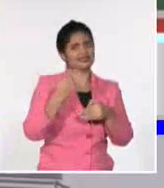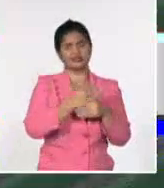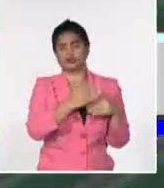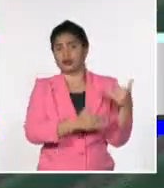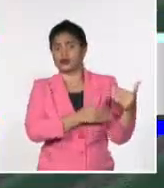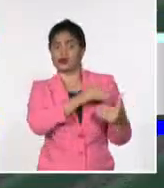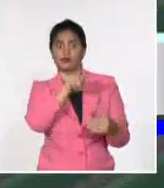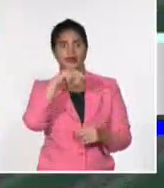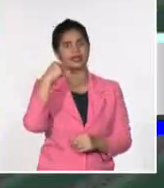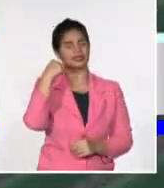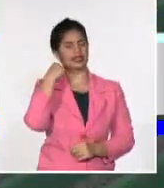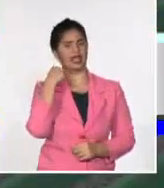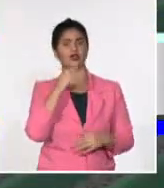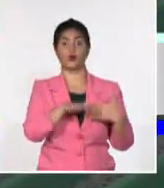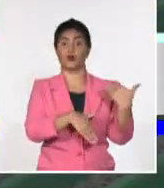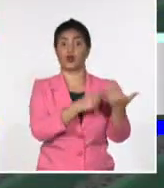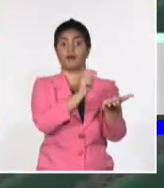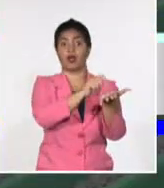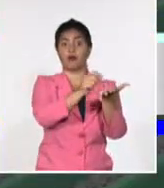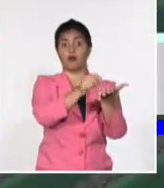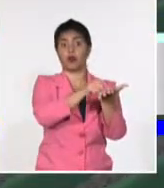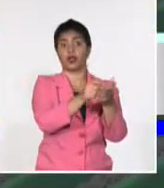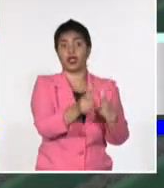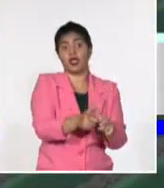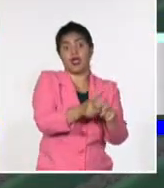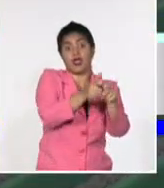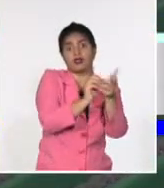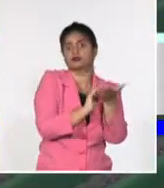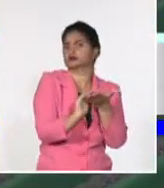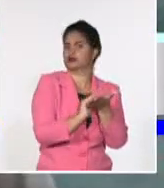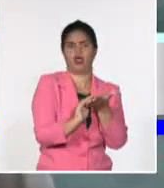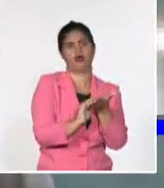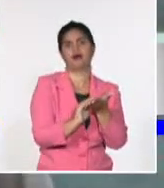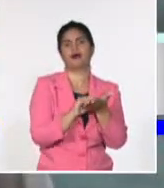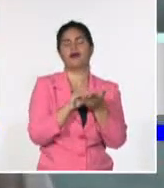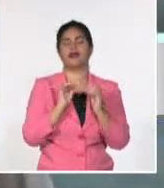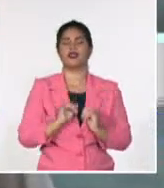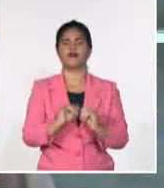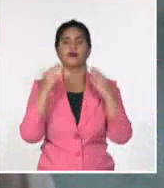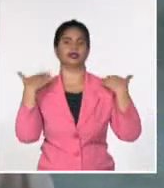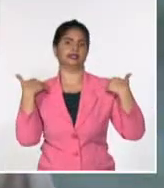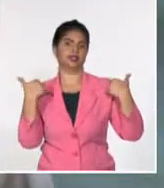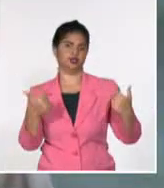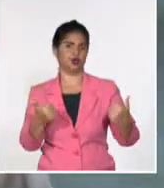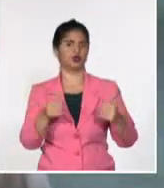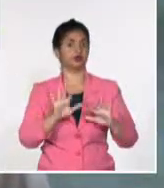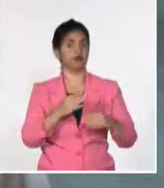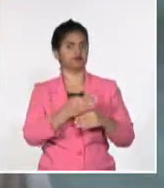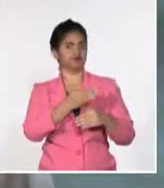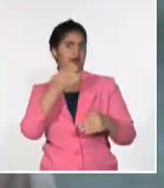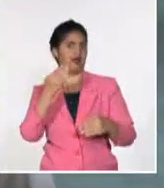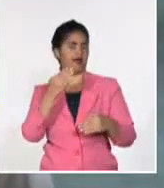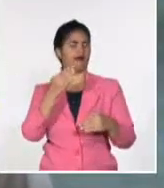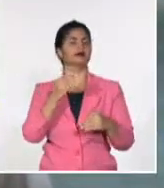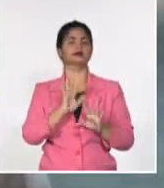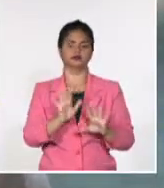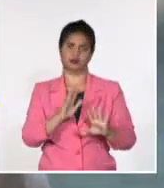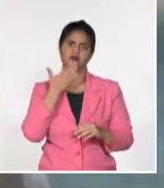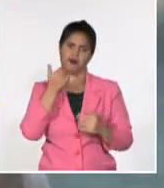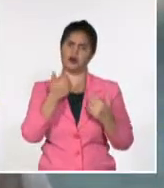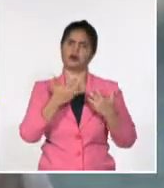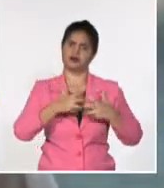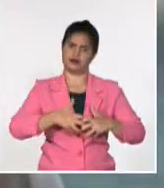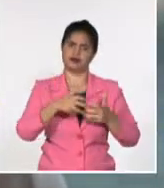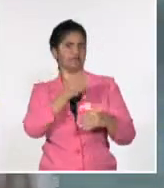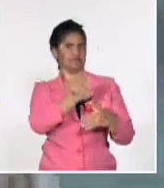ausencias en las bodegas, su director asegura, son hoy asuntos superados. Tenemos prácticamente 2 y 3 meses de atraso en todas